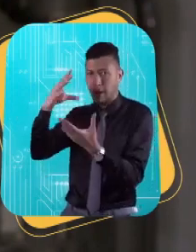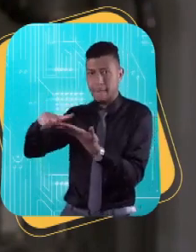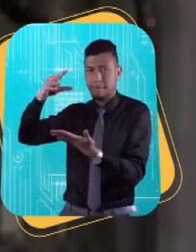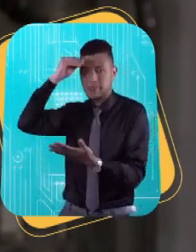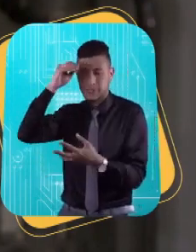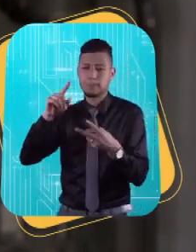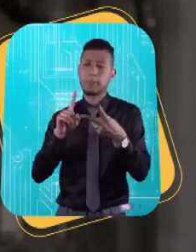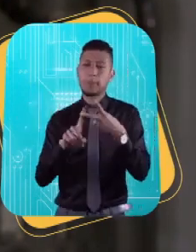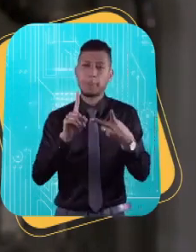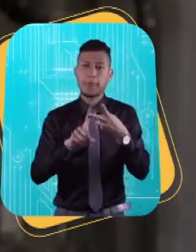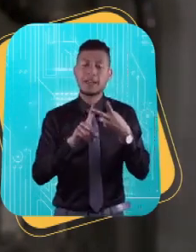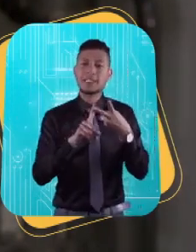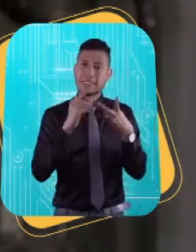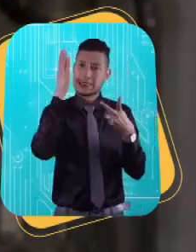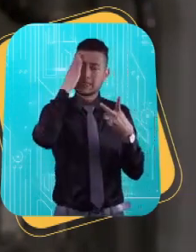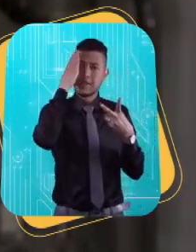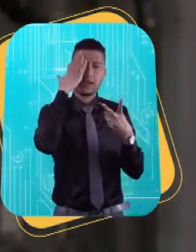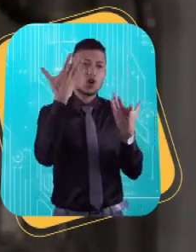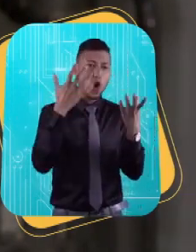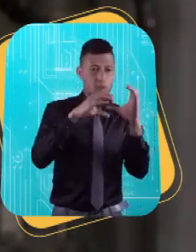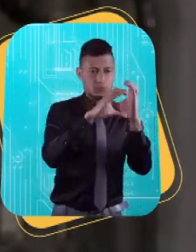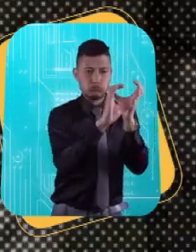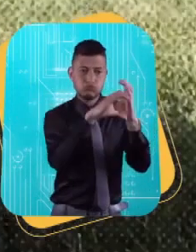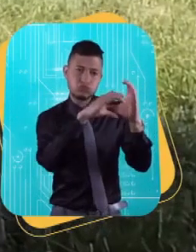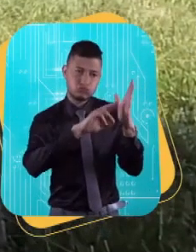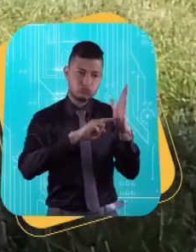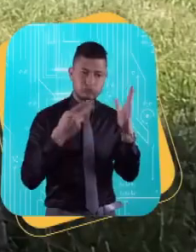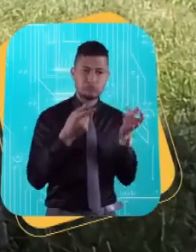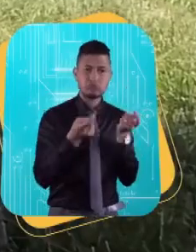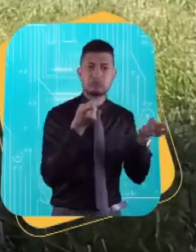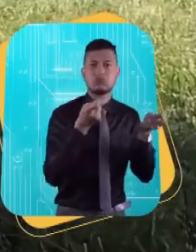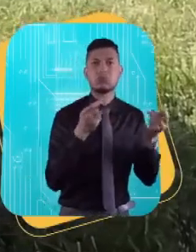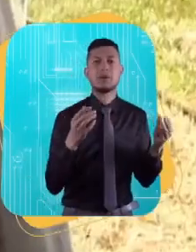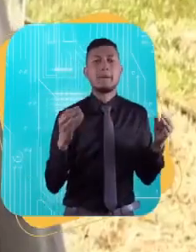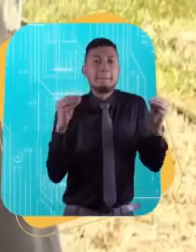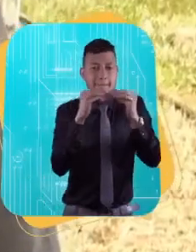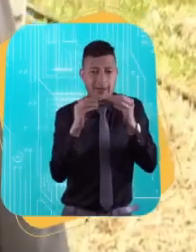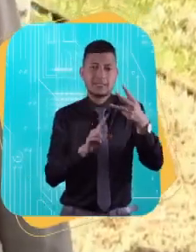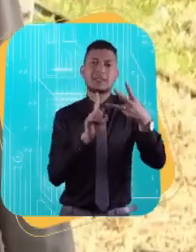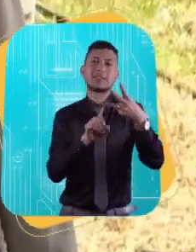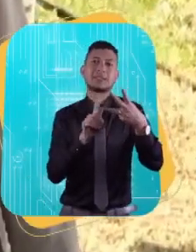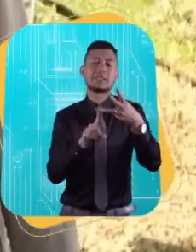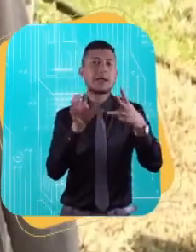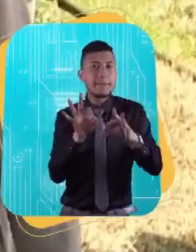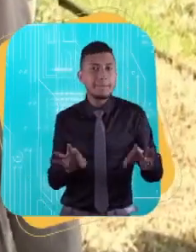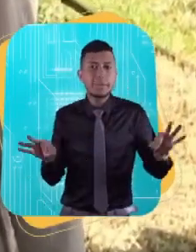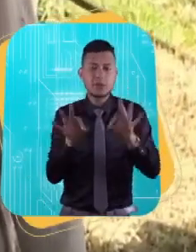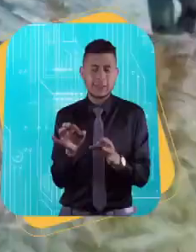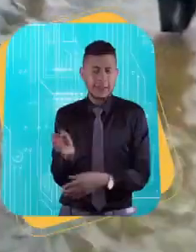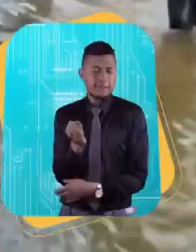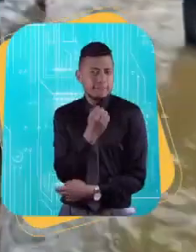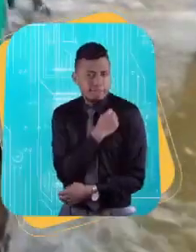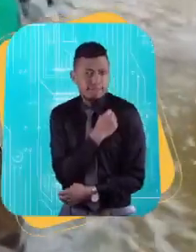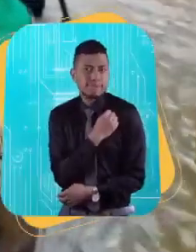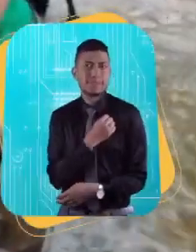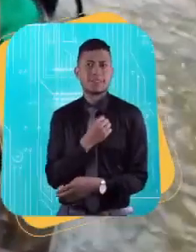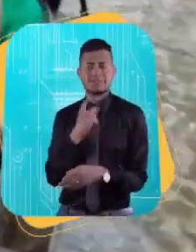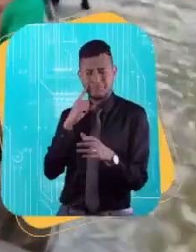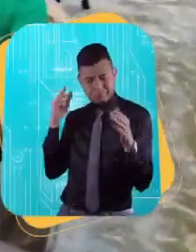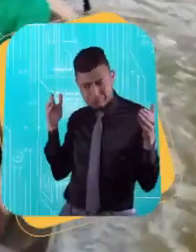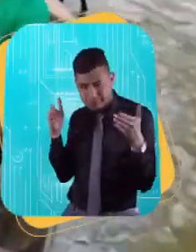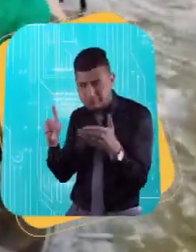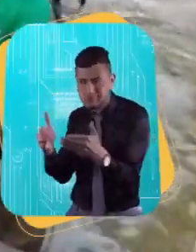20. están los equipos, saber muy bien el manejo de equipos. 20. Y la tercera condición, la pasión, la